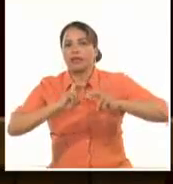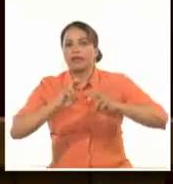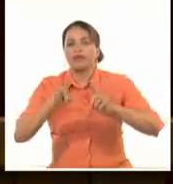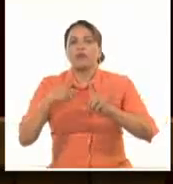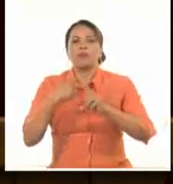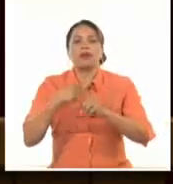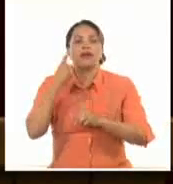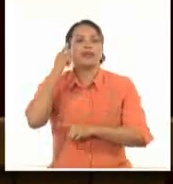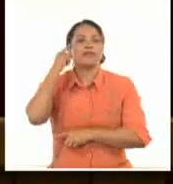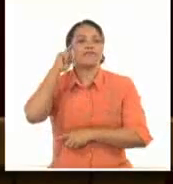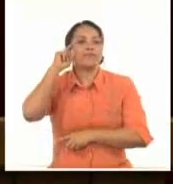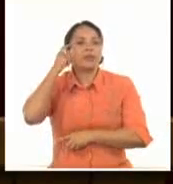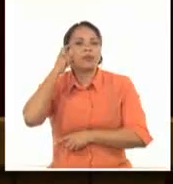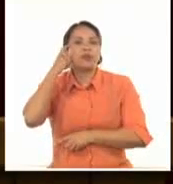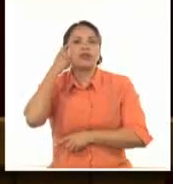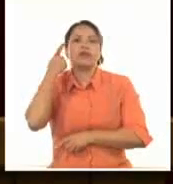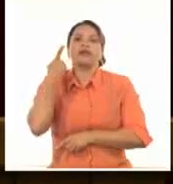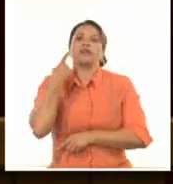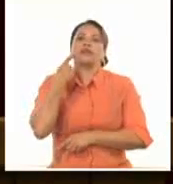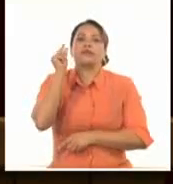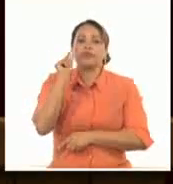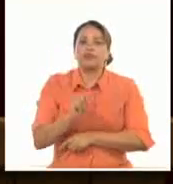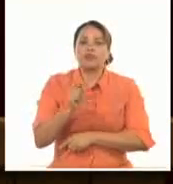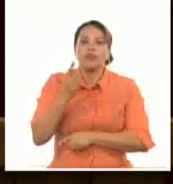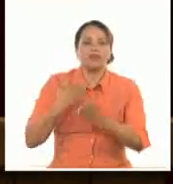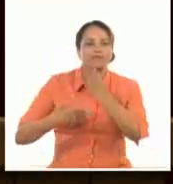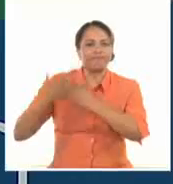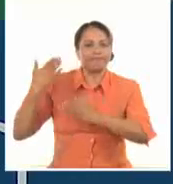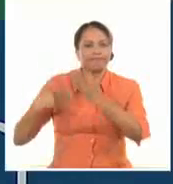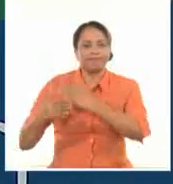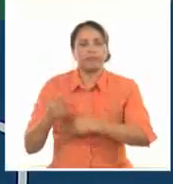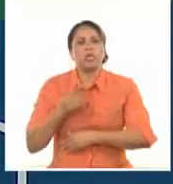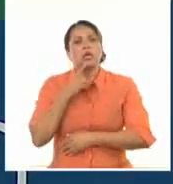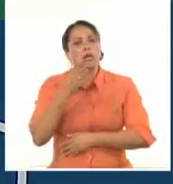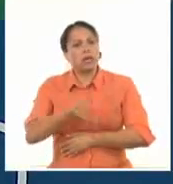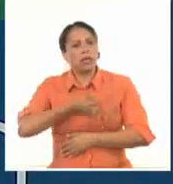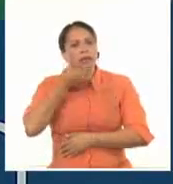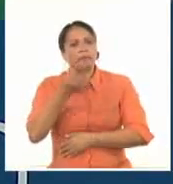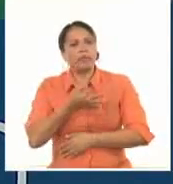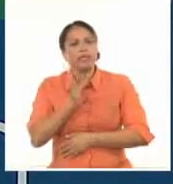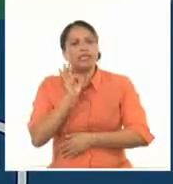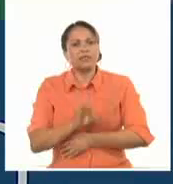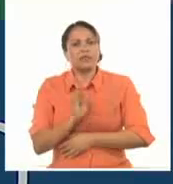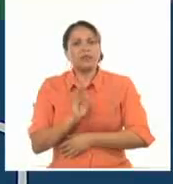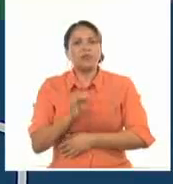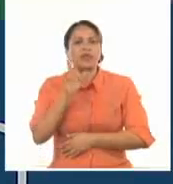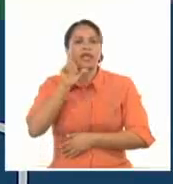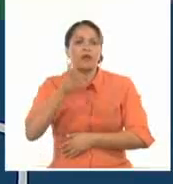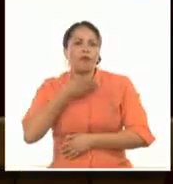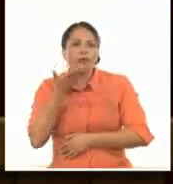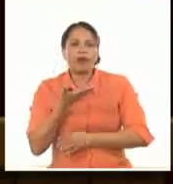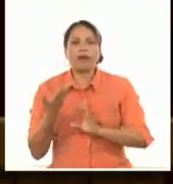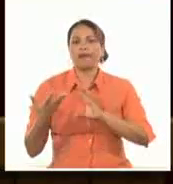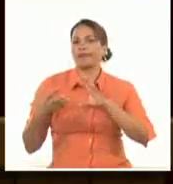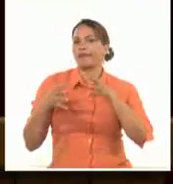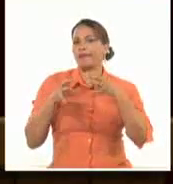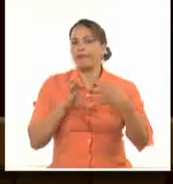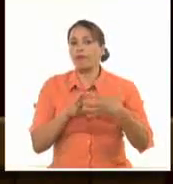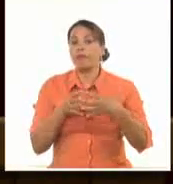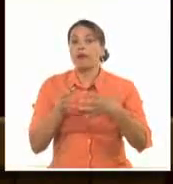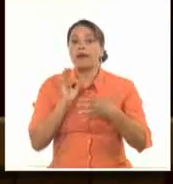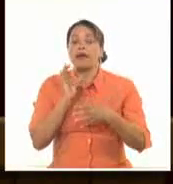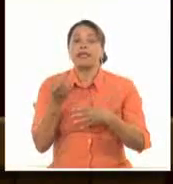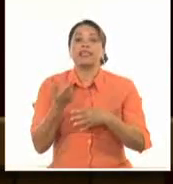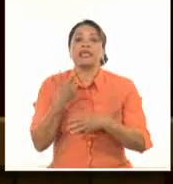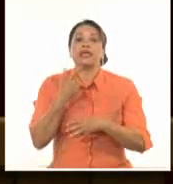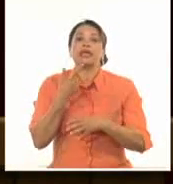memorias de personas de otras épocas. Y las cuentan con los lenguajes, la estética, los medios y los modos que